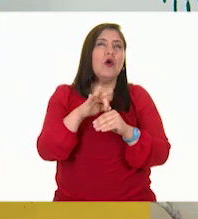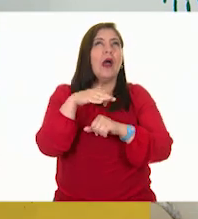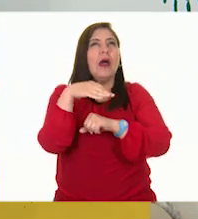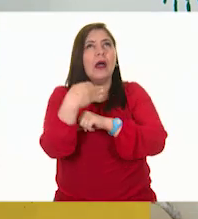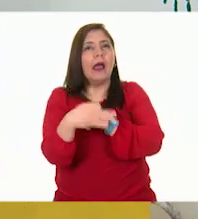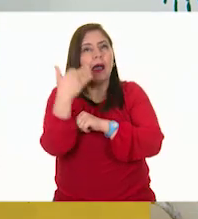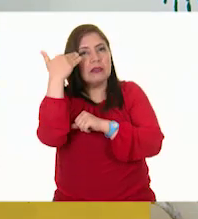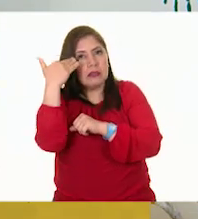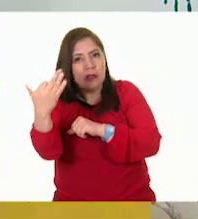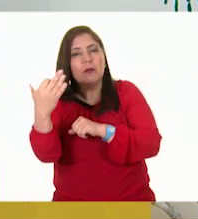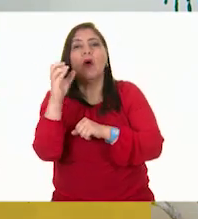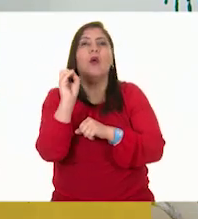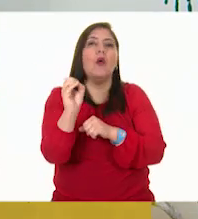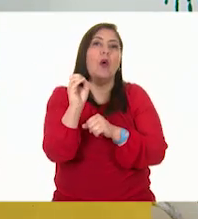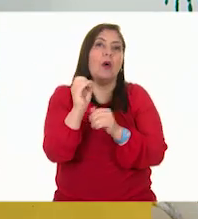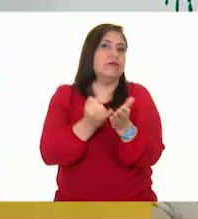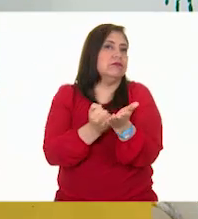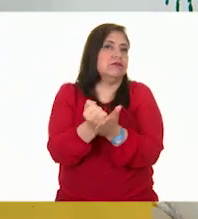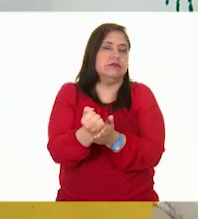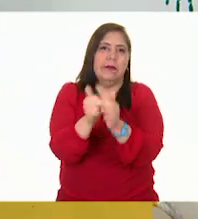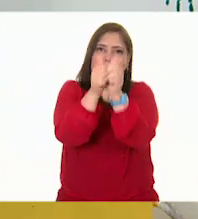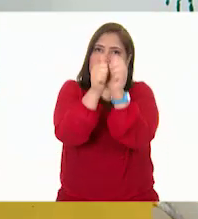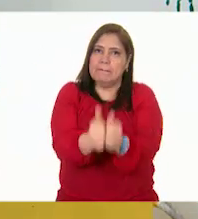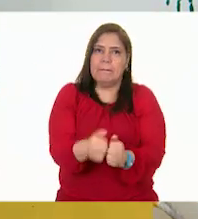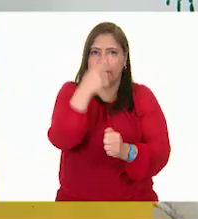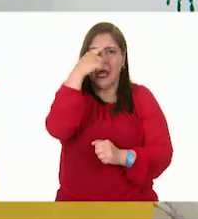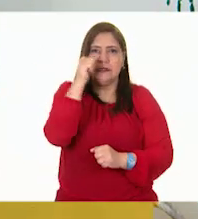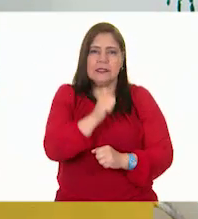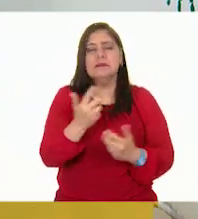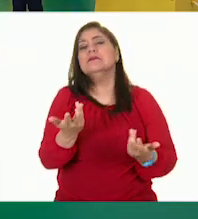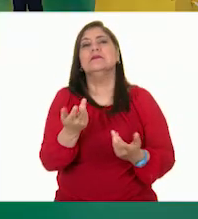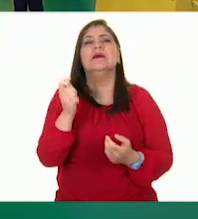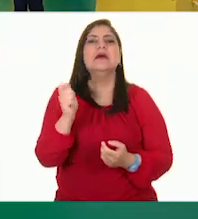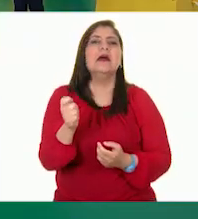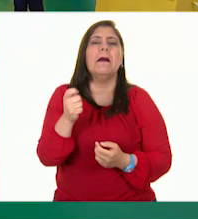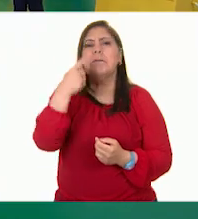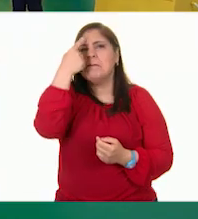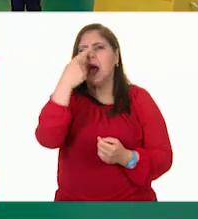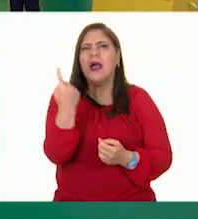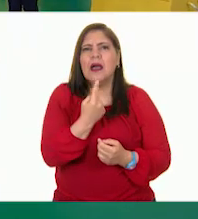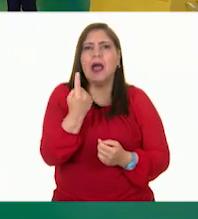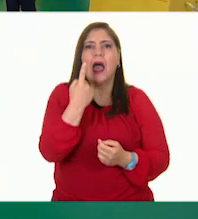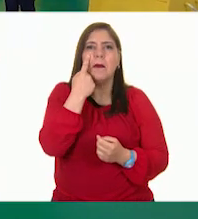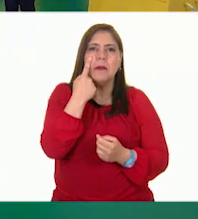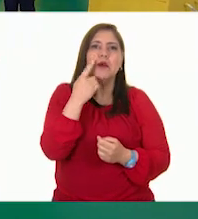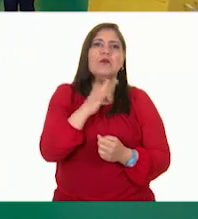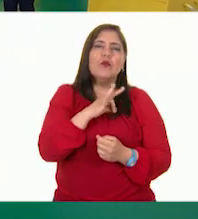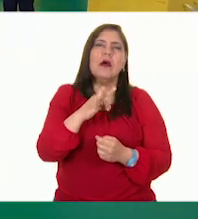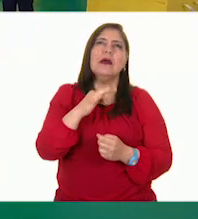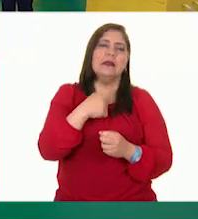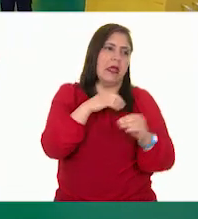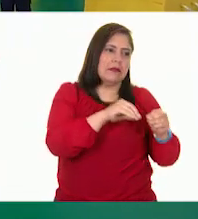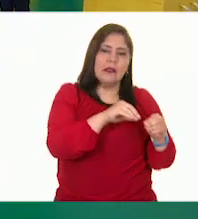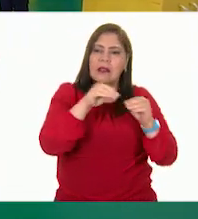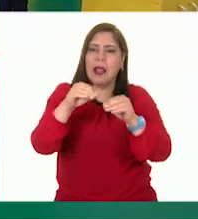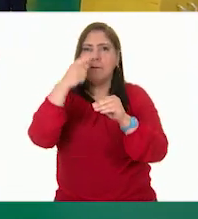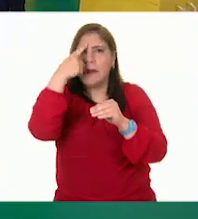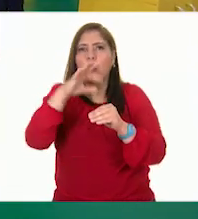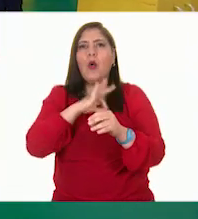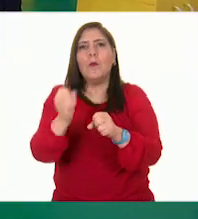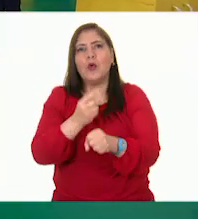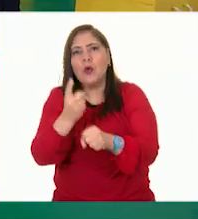o definitiva, ¿verdad? Y alguna de las causas es pues la búsqueda de mejores oportunidades o porque hay